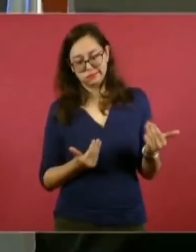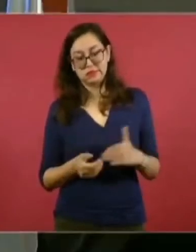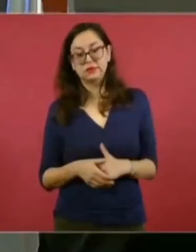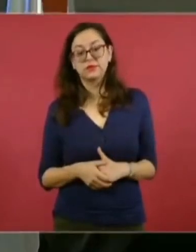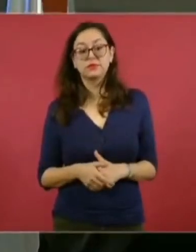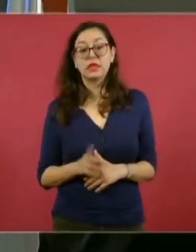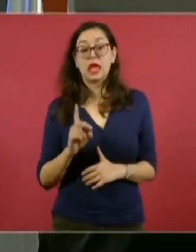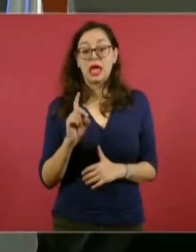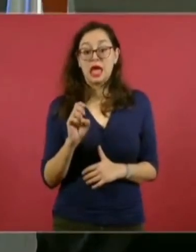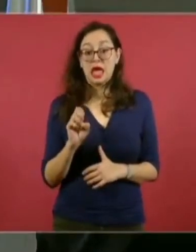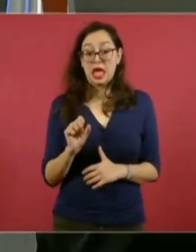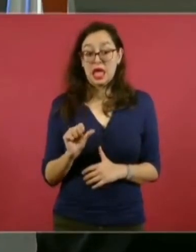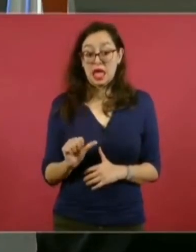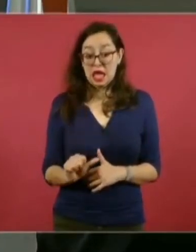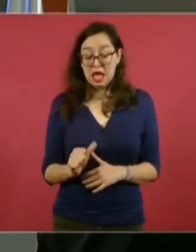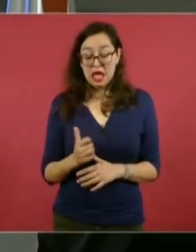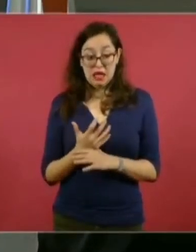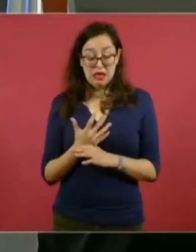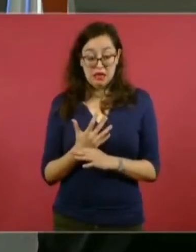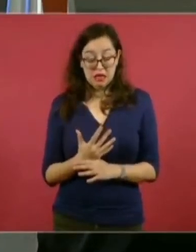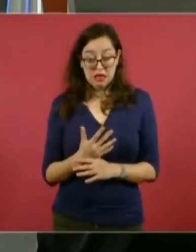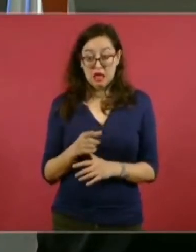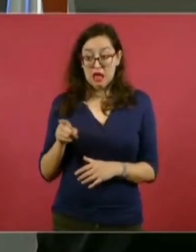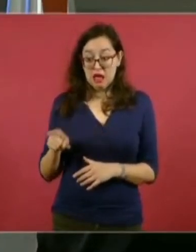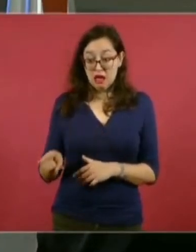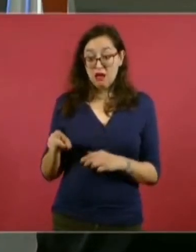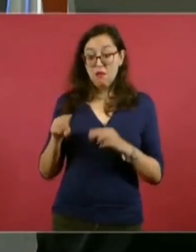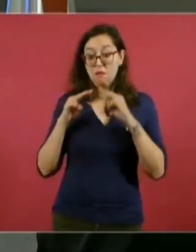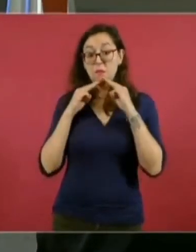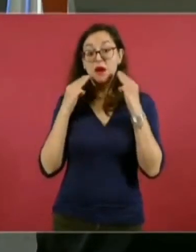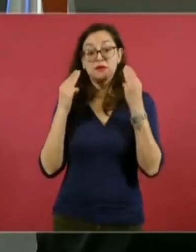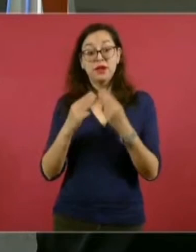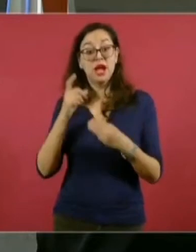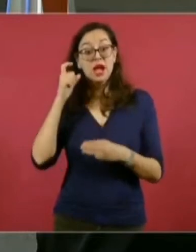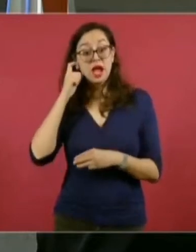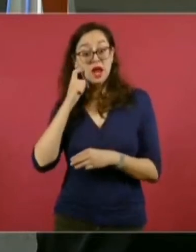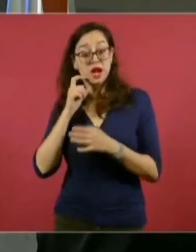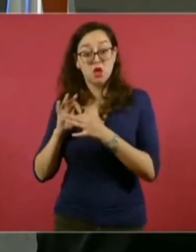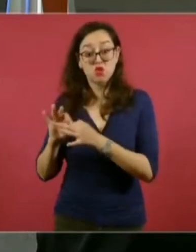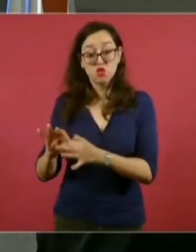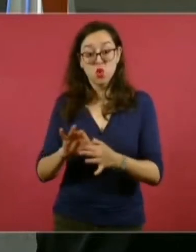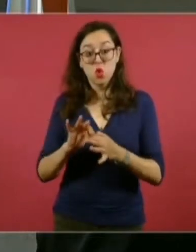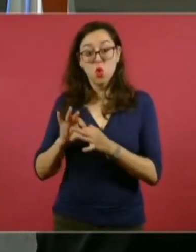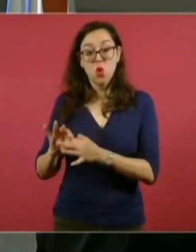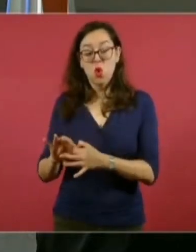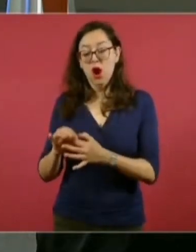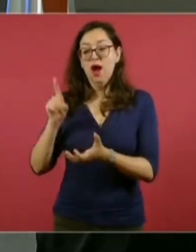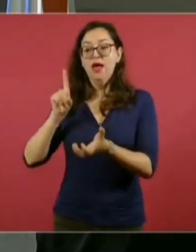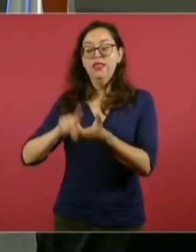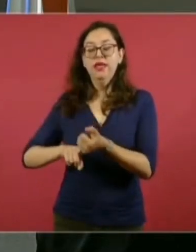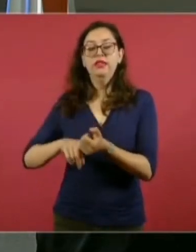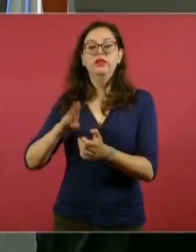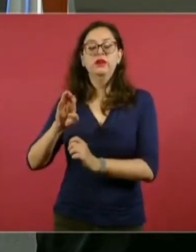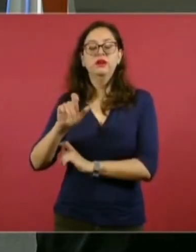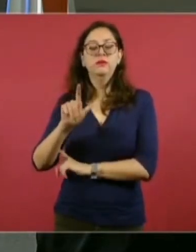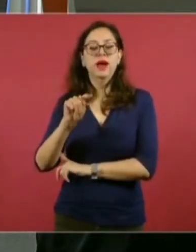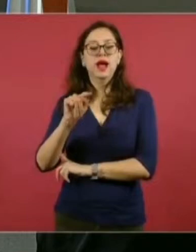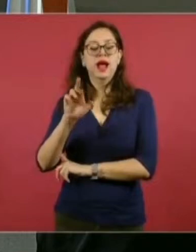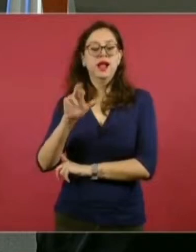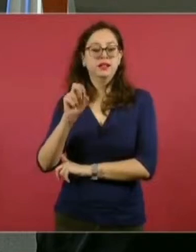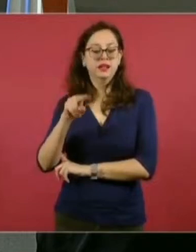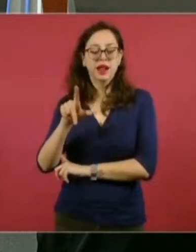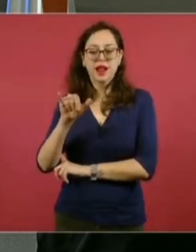Según la DEA, hasta 2015 Guerrero seguía siendo una plaza que controlaba el cartel de los Beltrán Leiva y